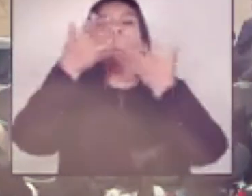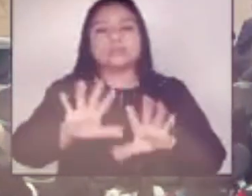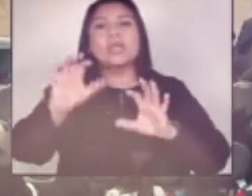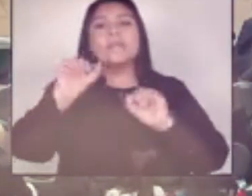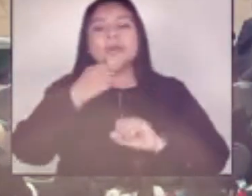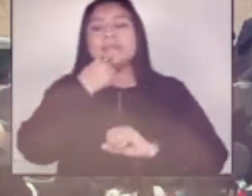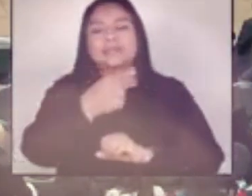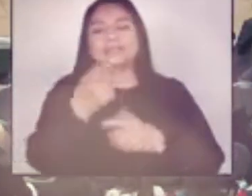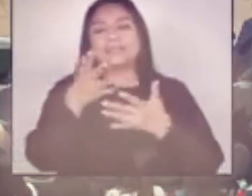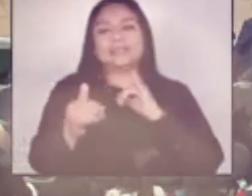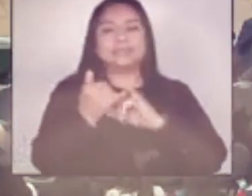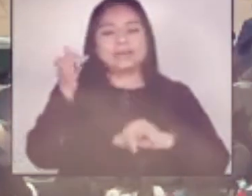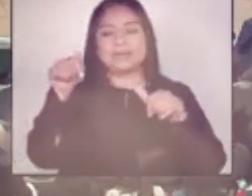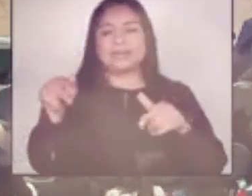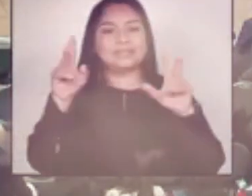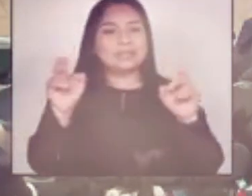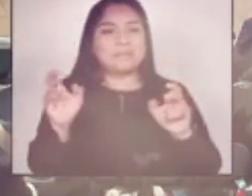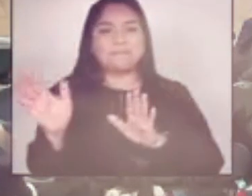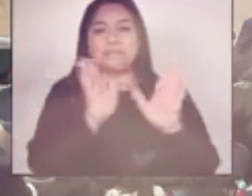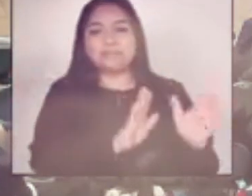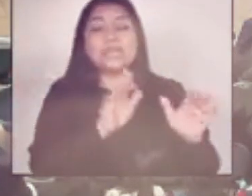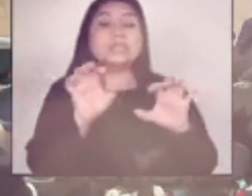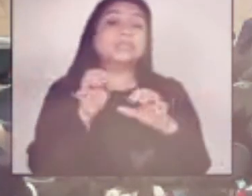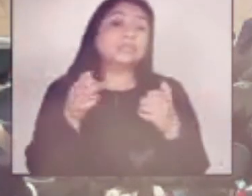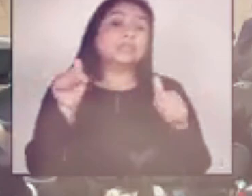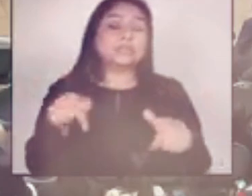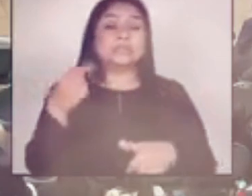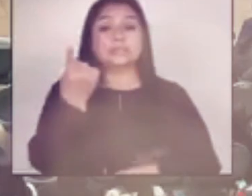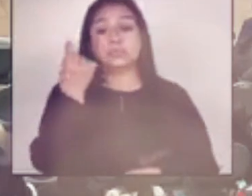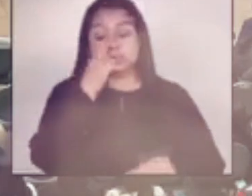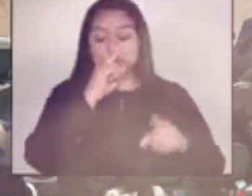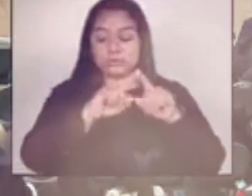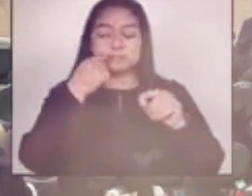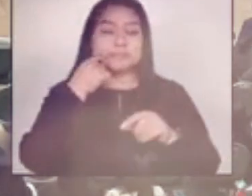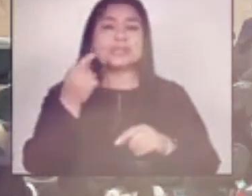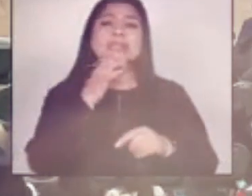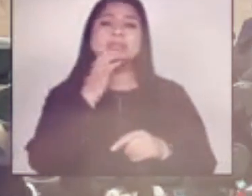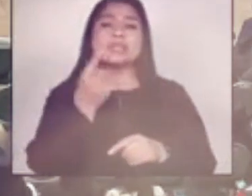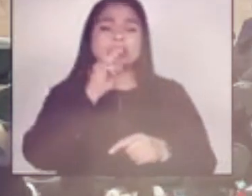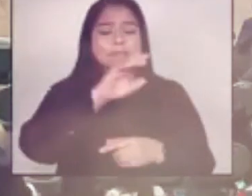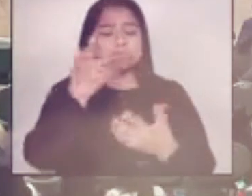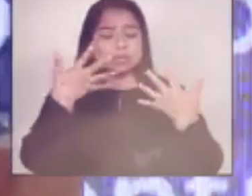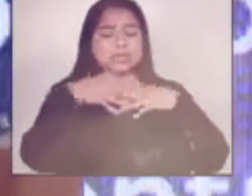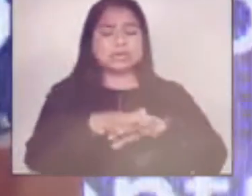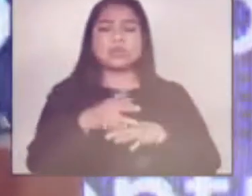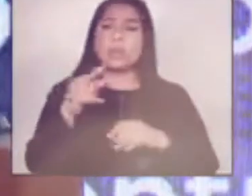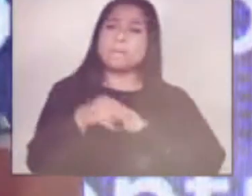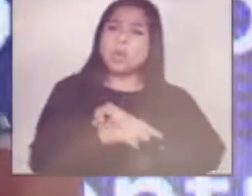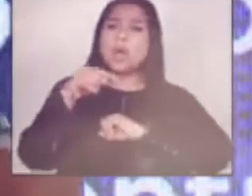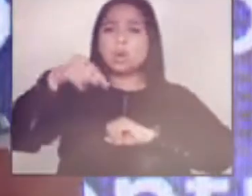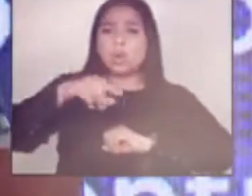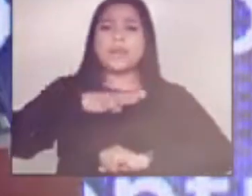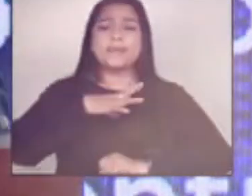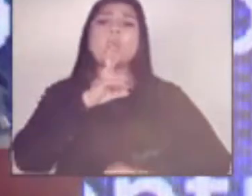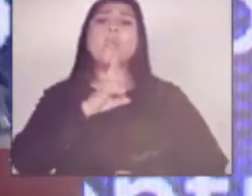ese capítulo. En este punto, es vital mencionar que el proceso de integración profunda que en la actualidad tenemos con Honduras